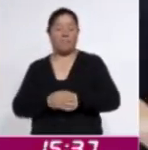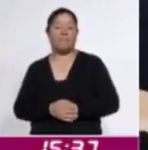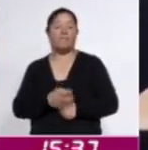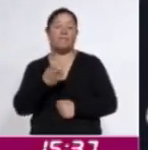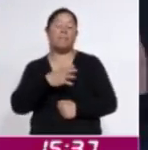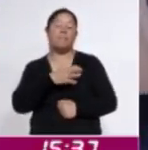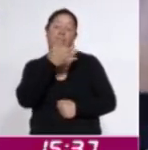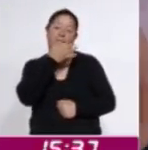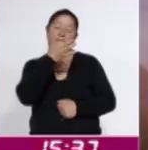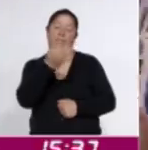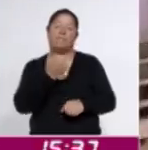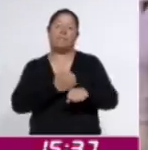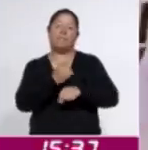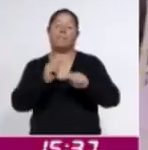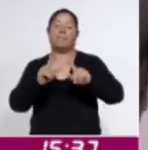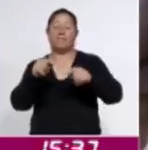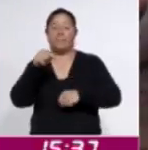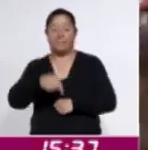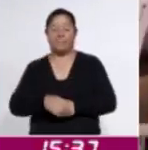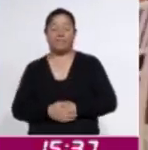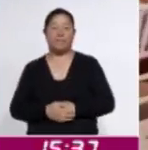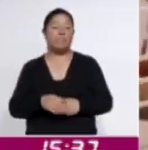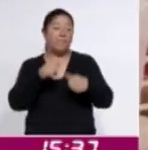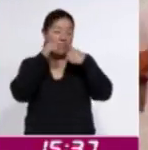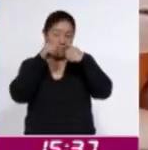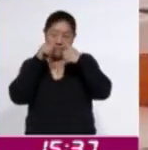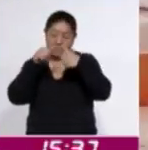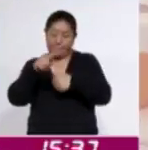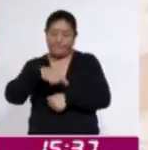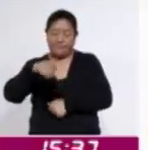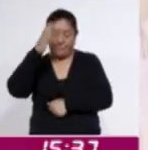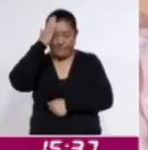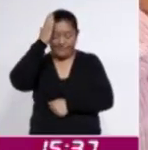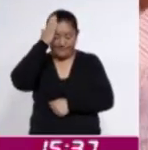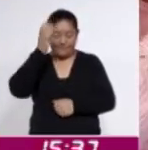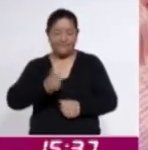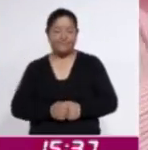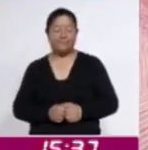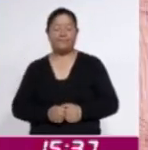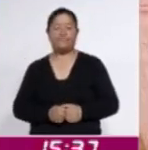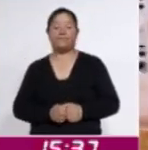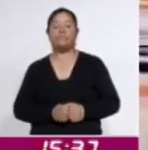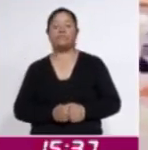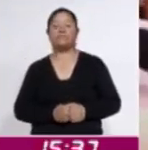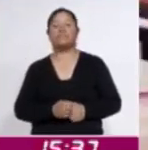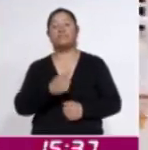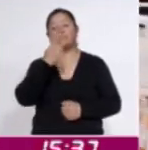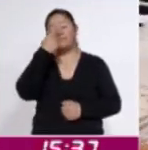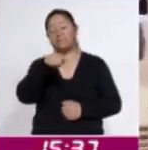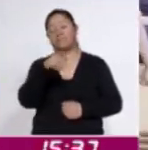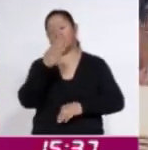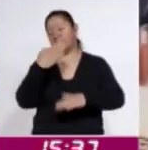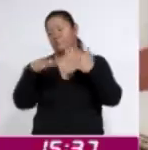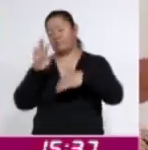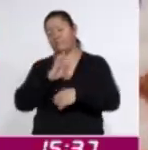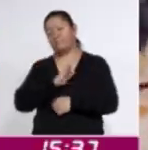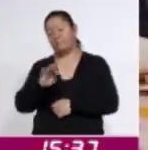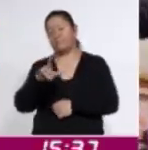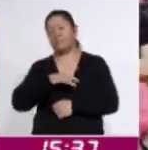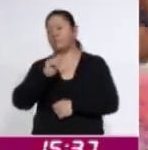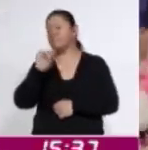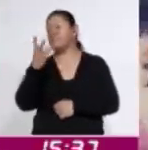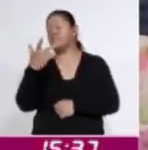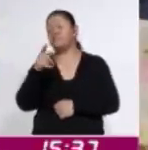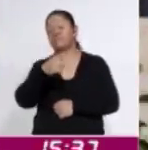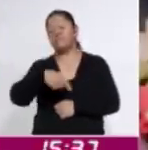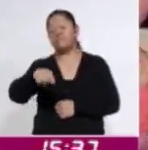estado de Tlaxcala y que es atendida, por supuesto, por las autoridades para que puedan repuntar y puedan tener tecnología al trabajar